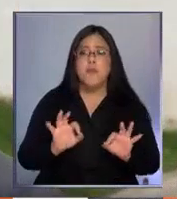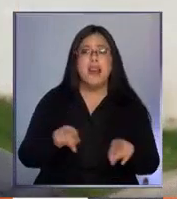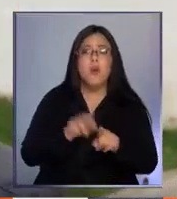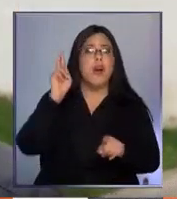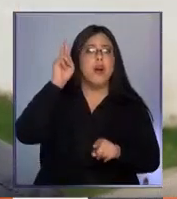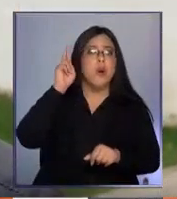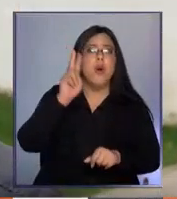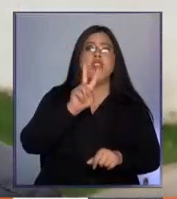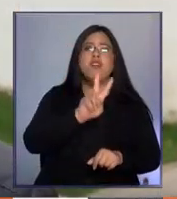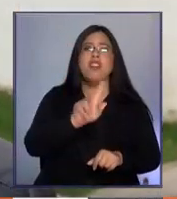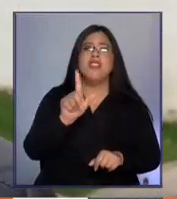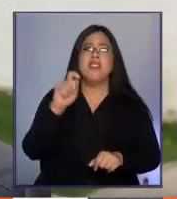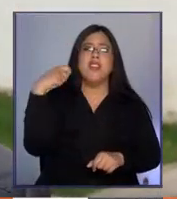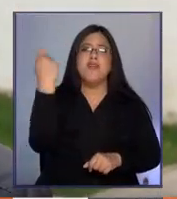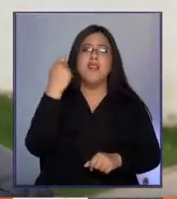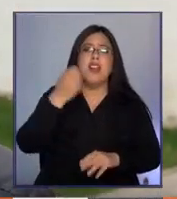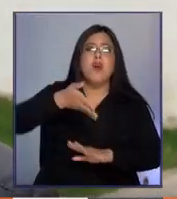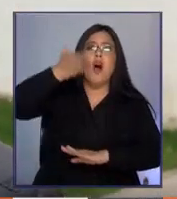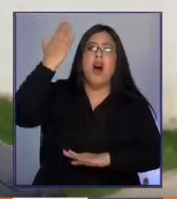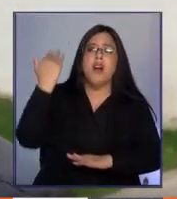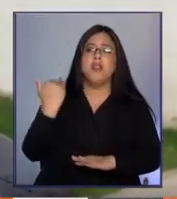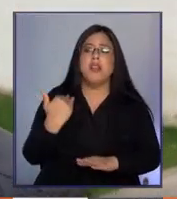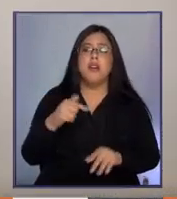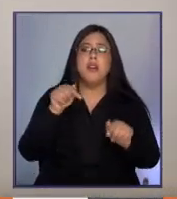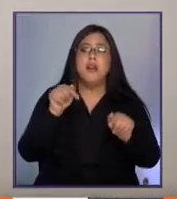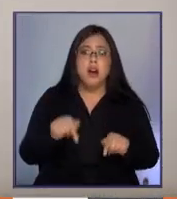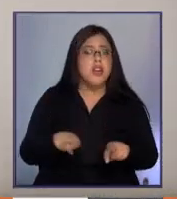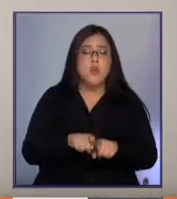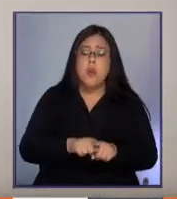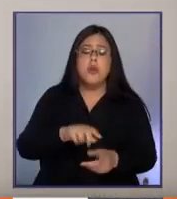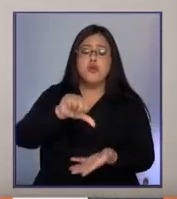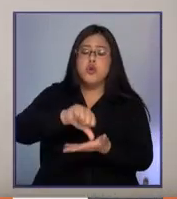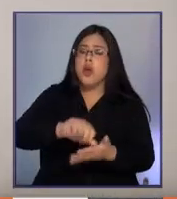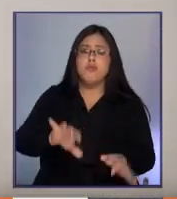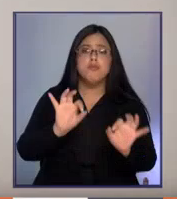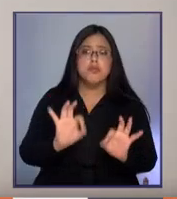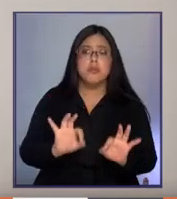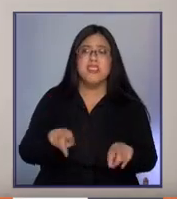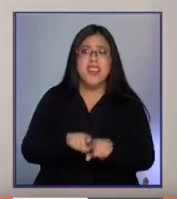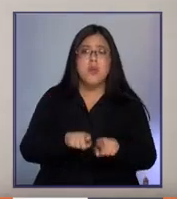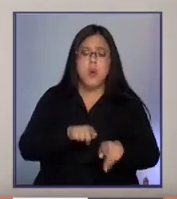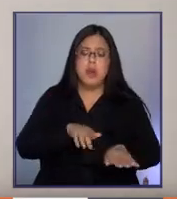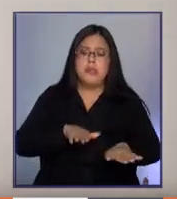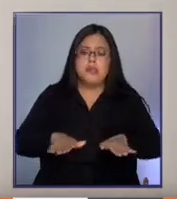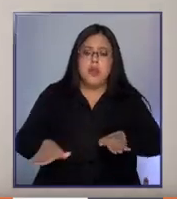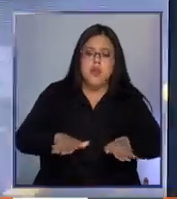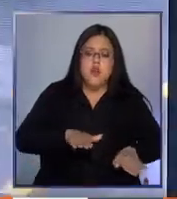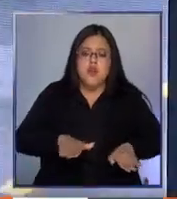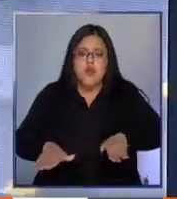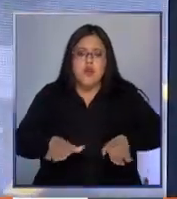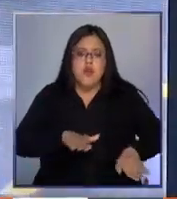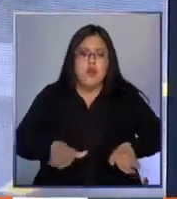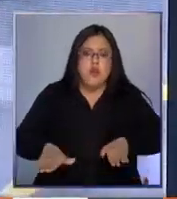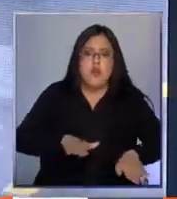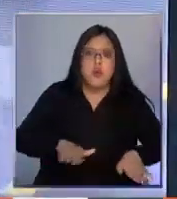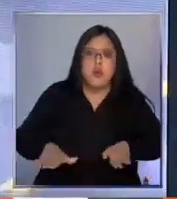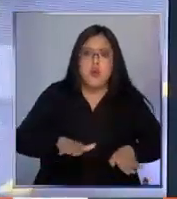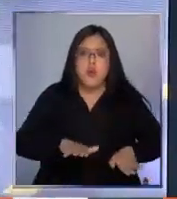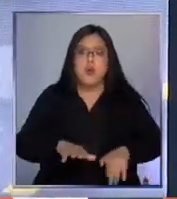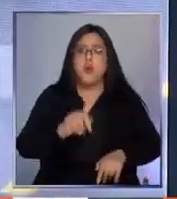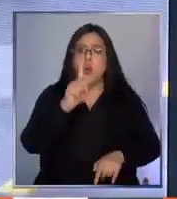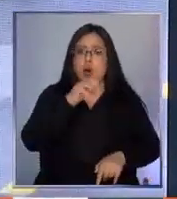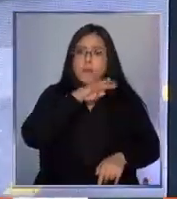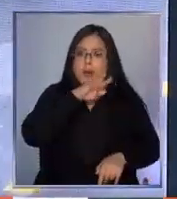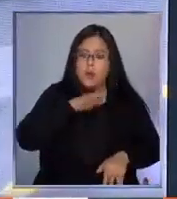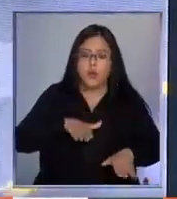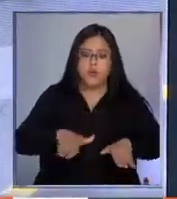en Constitución mucha preocupación, pero la ciudad está bien. Pese a lo fuerte y prolongado del movimiento telúrico, que perduró por cerca de un minuto,